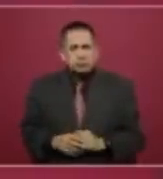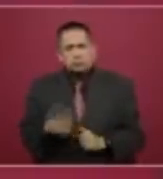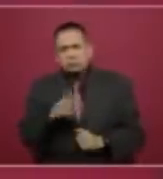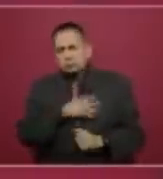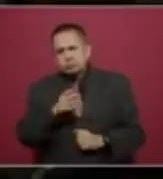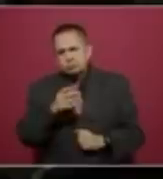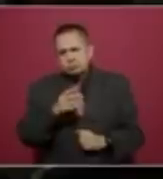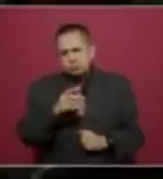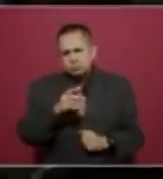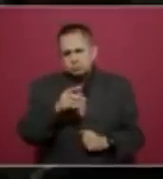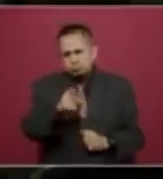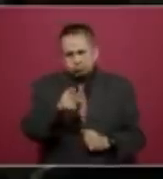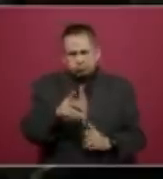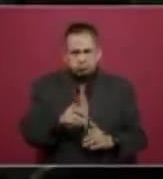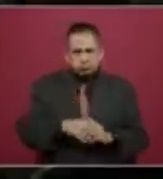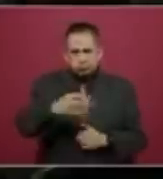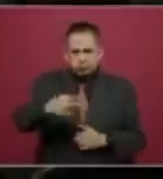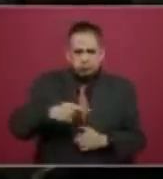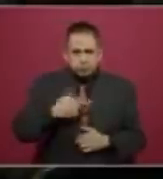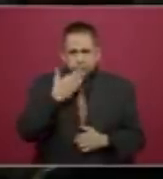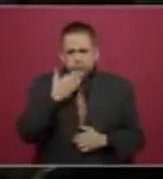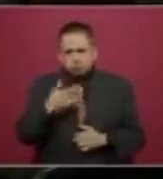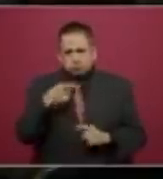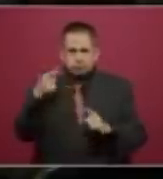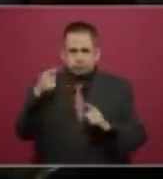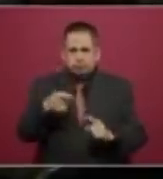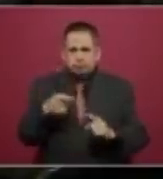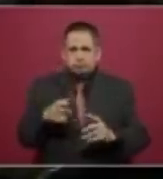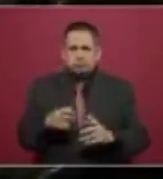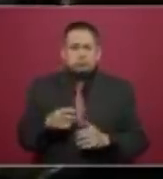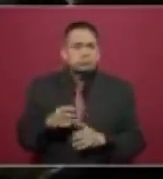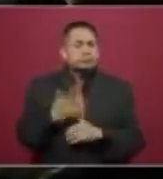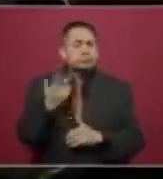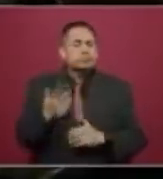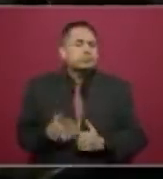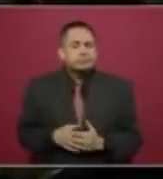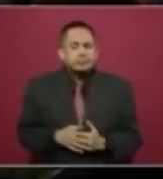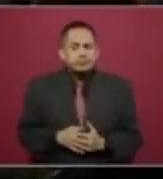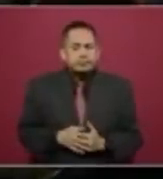que me lo preguntas, porque